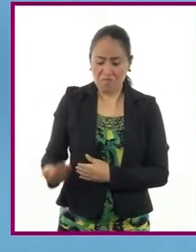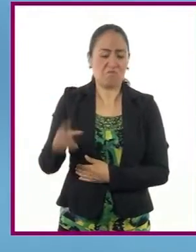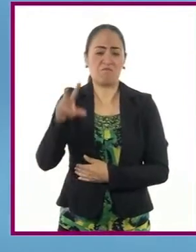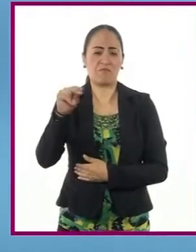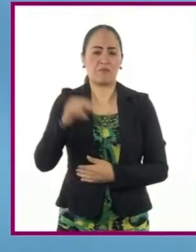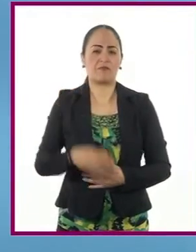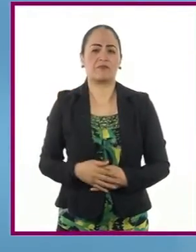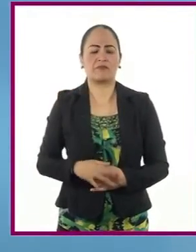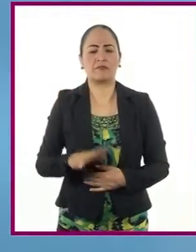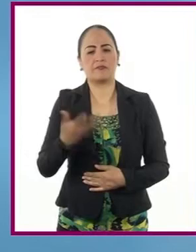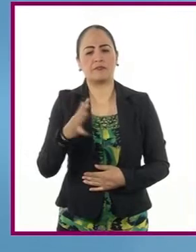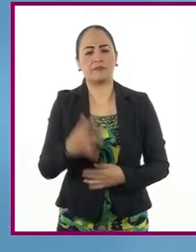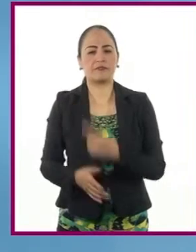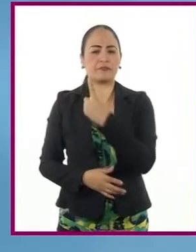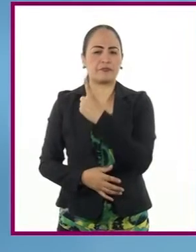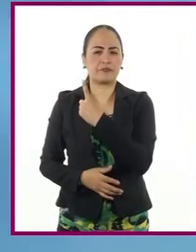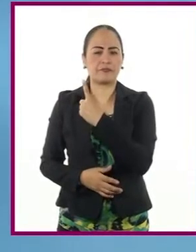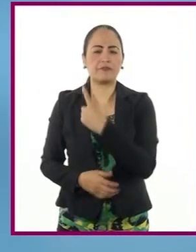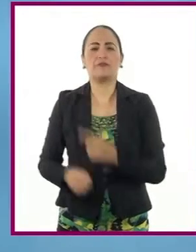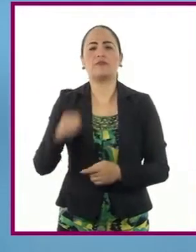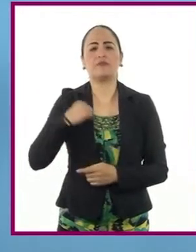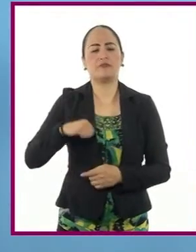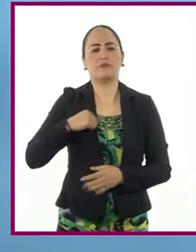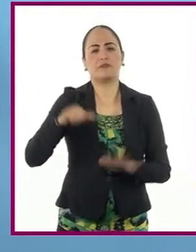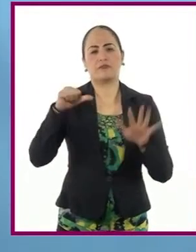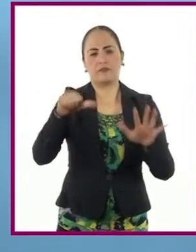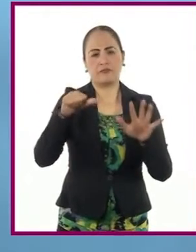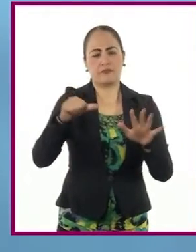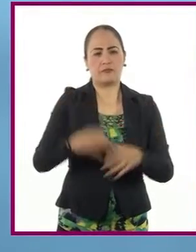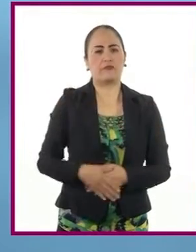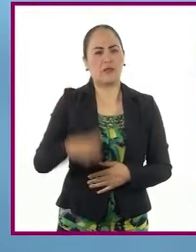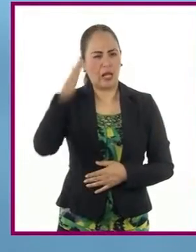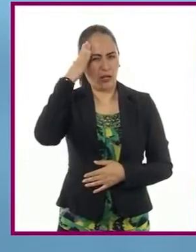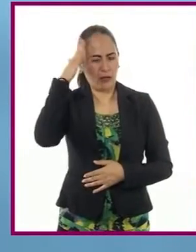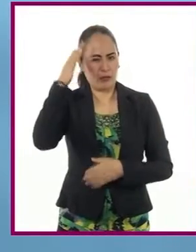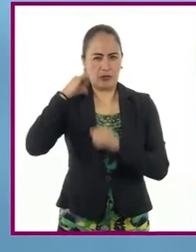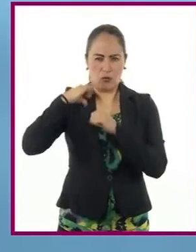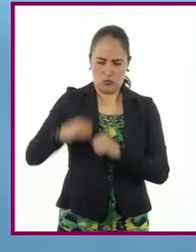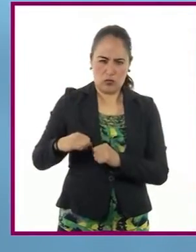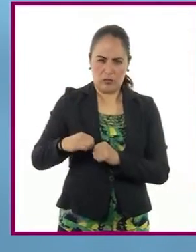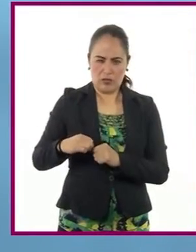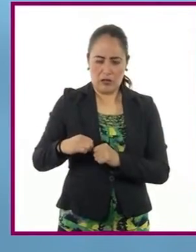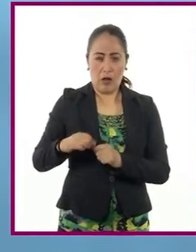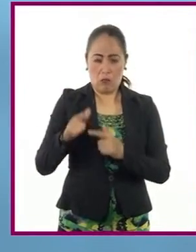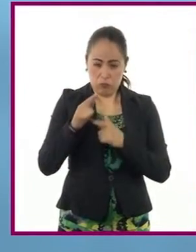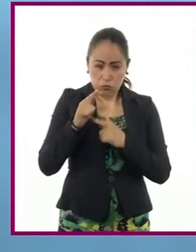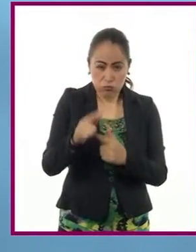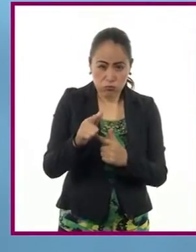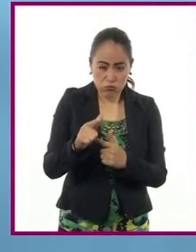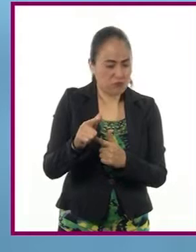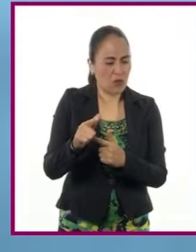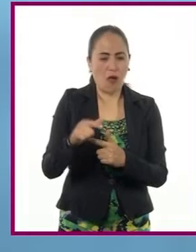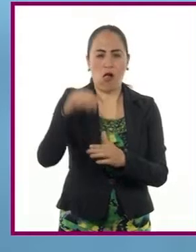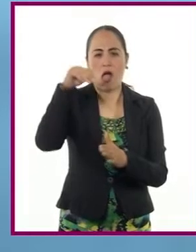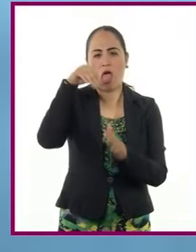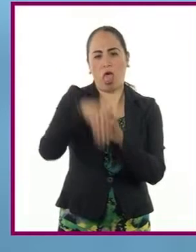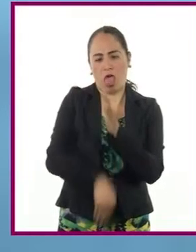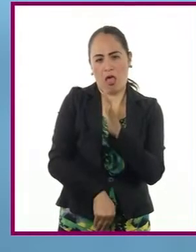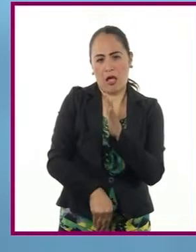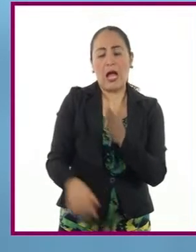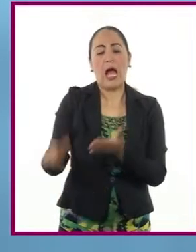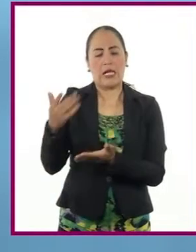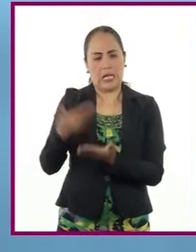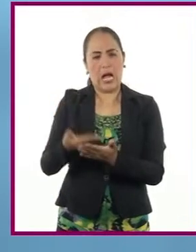A mediados del siglo XVI, la encomienda comenzó a debilitarse a causa de las leyes